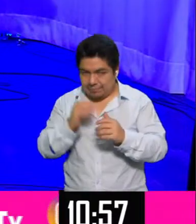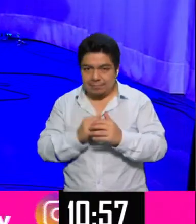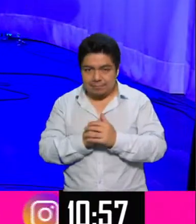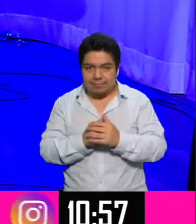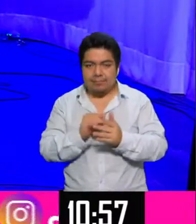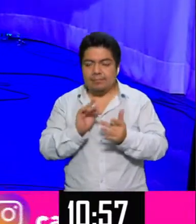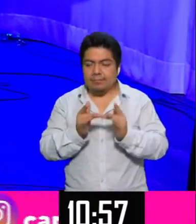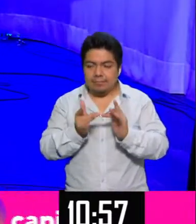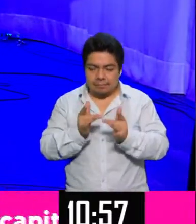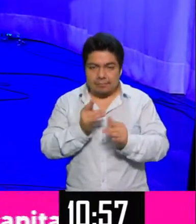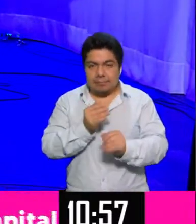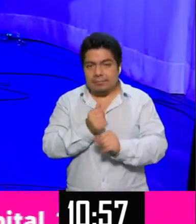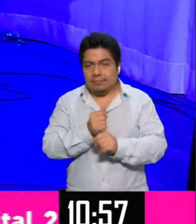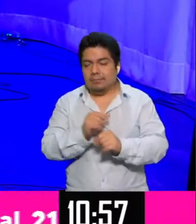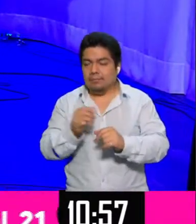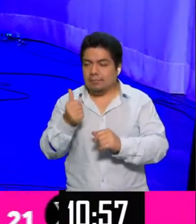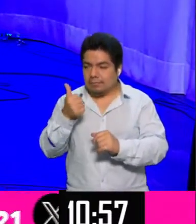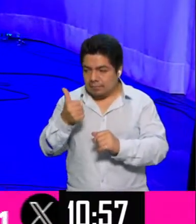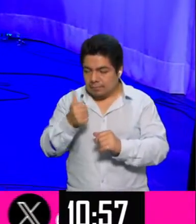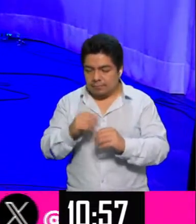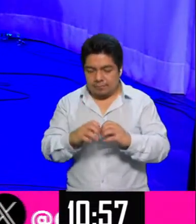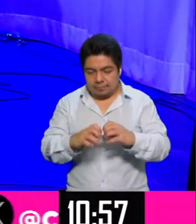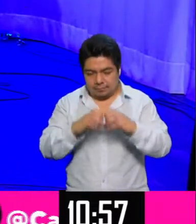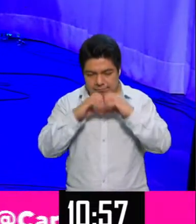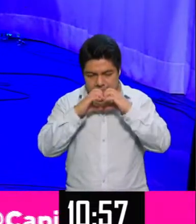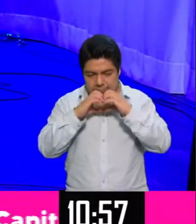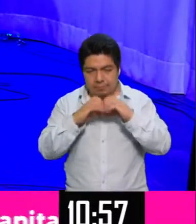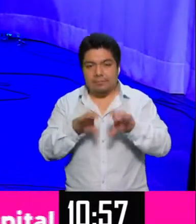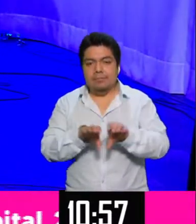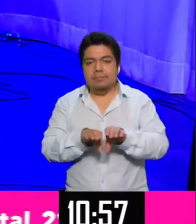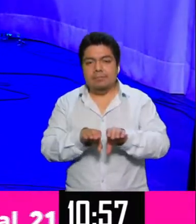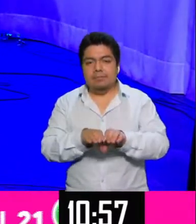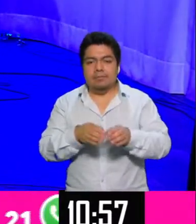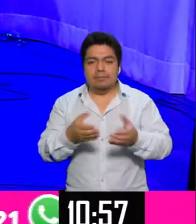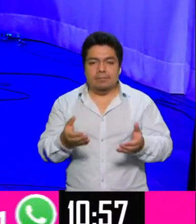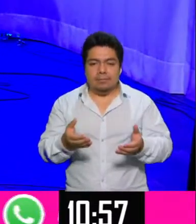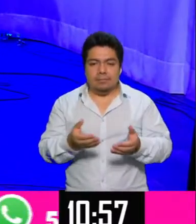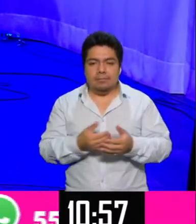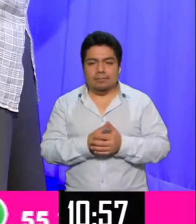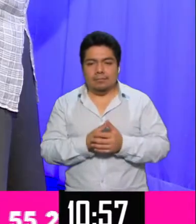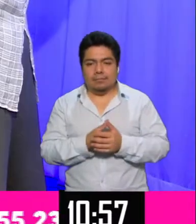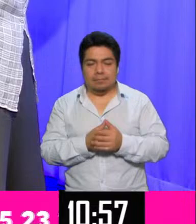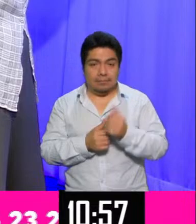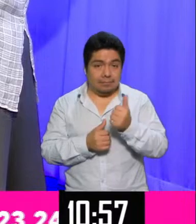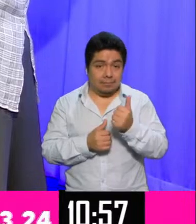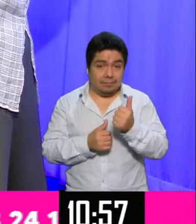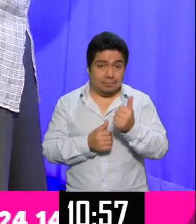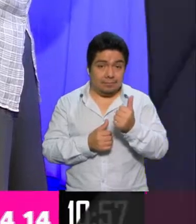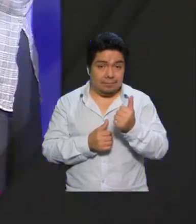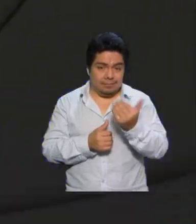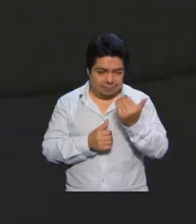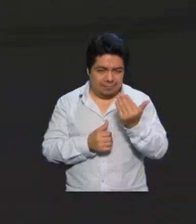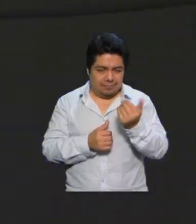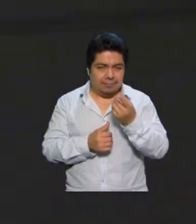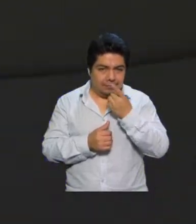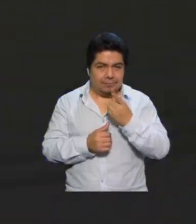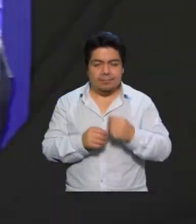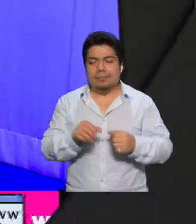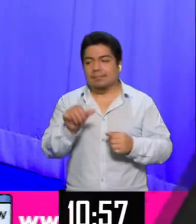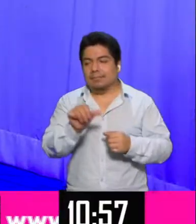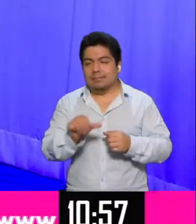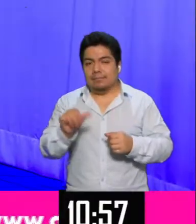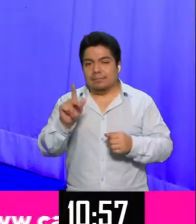a ponerle su like, su corazoncito, por favor? Ahí estamos. Díganos. Venga. Estamos